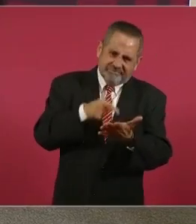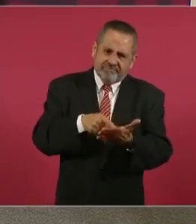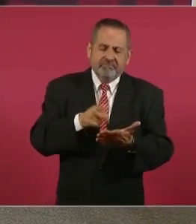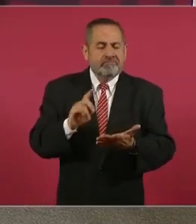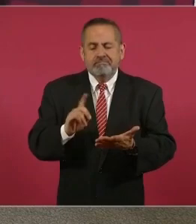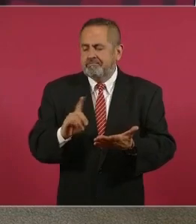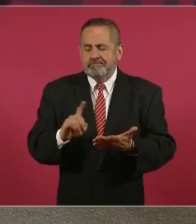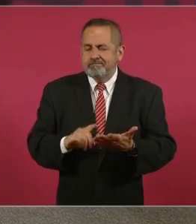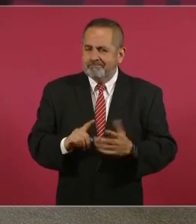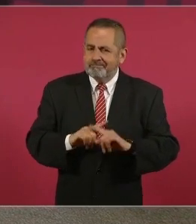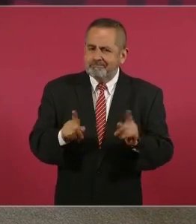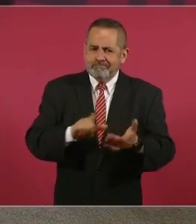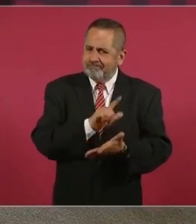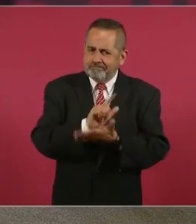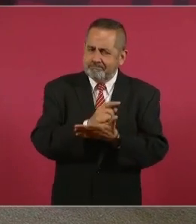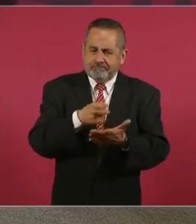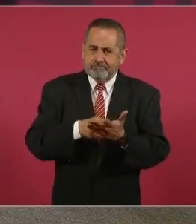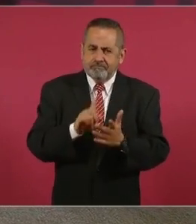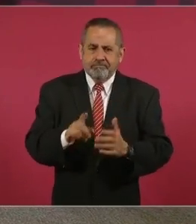No es